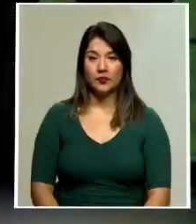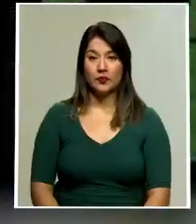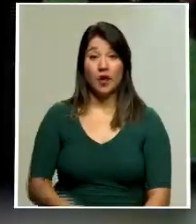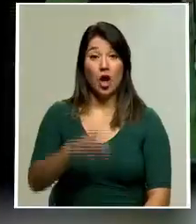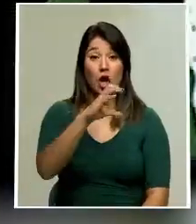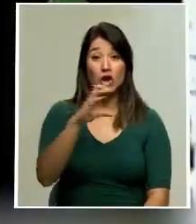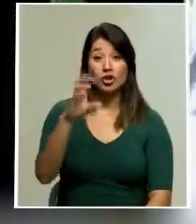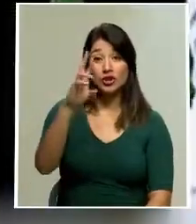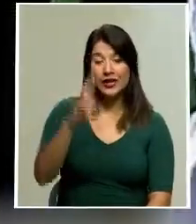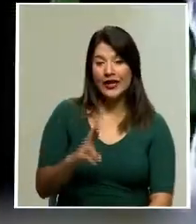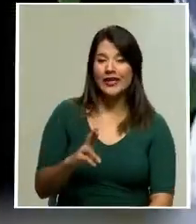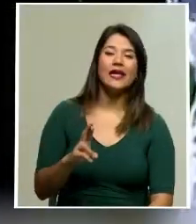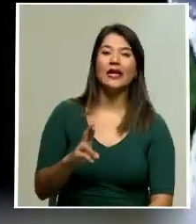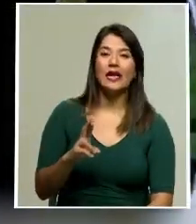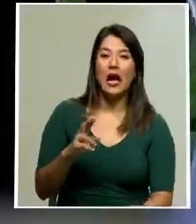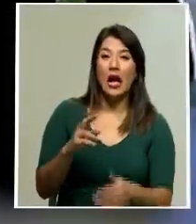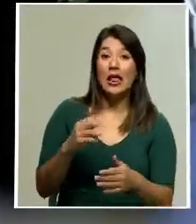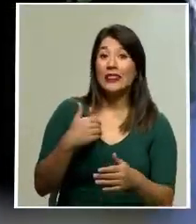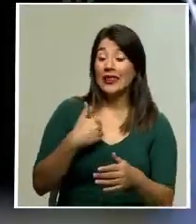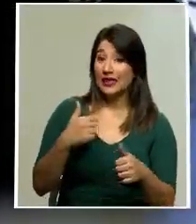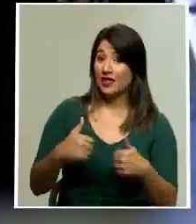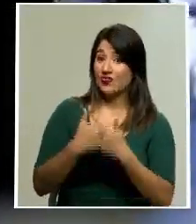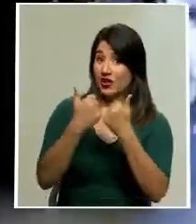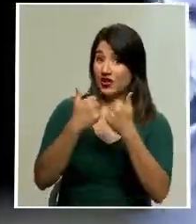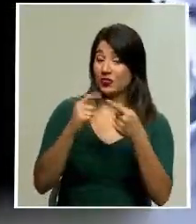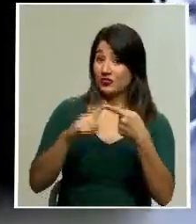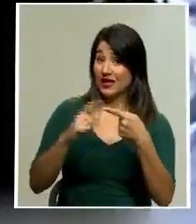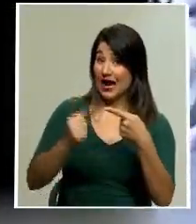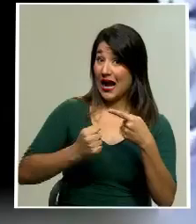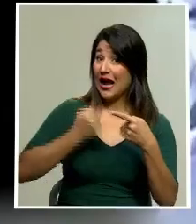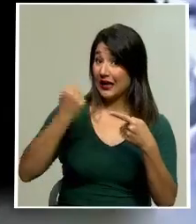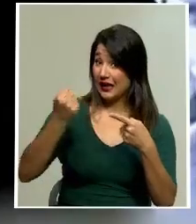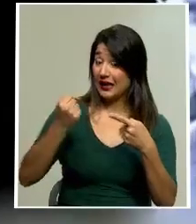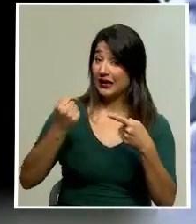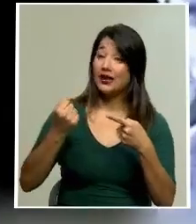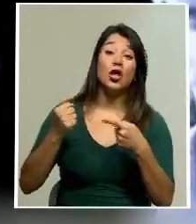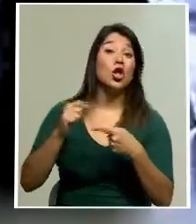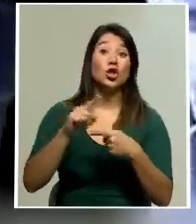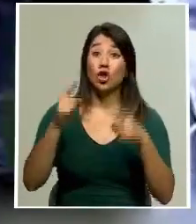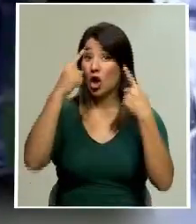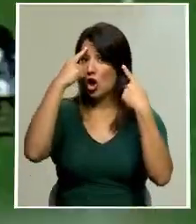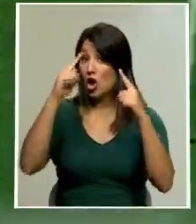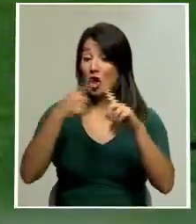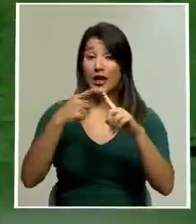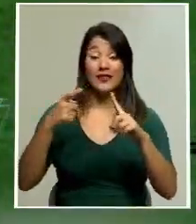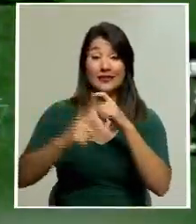Costa Rica tendrá en cosa de minutos varios retos. Ganar es uno, no lo hace desde el